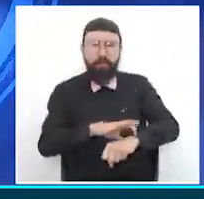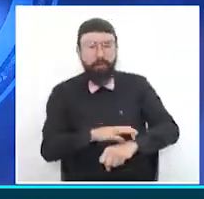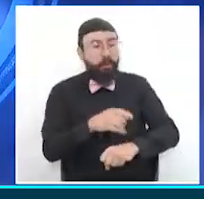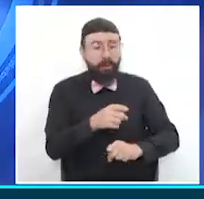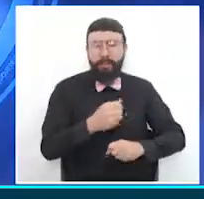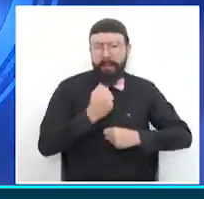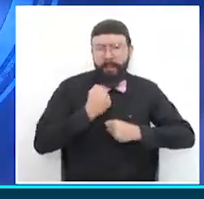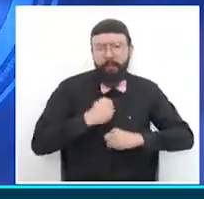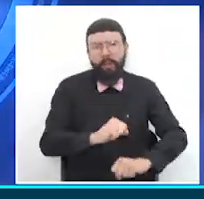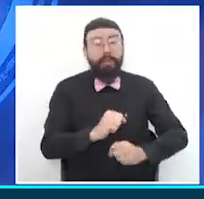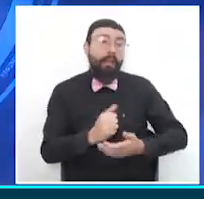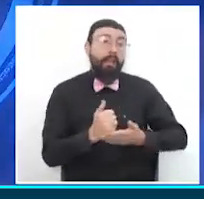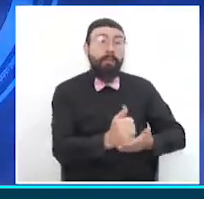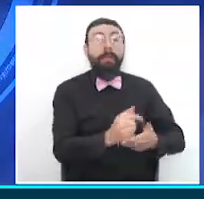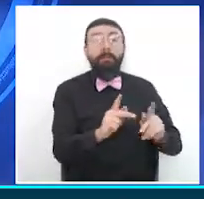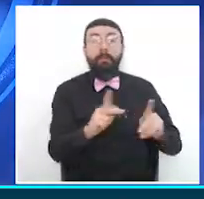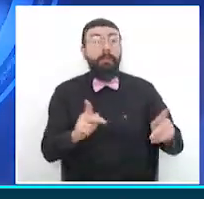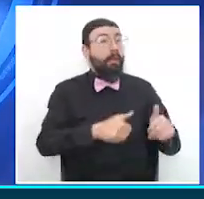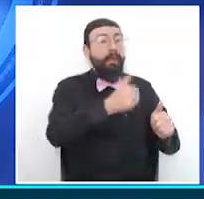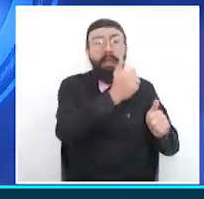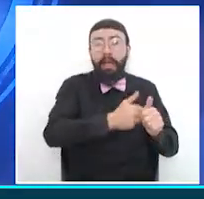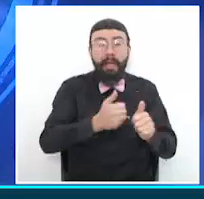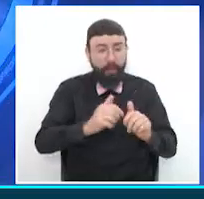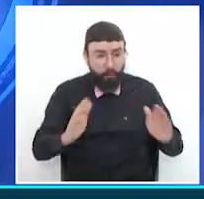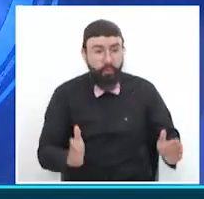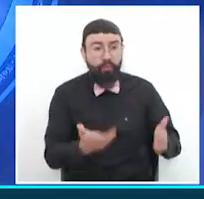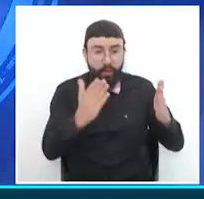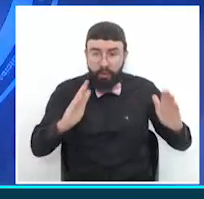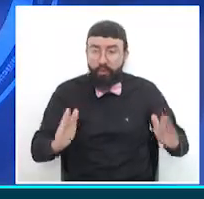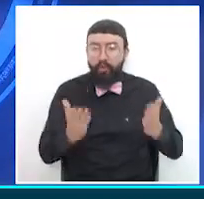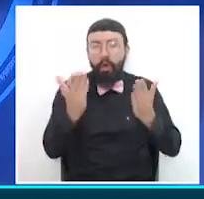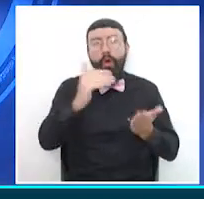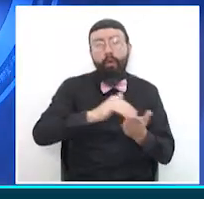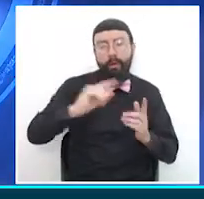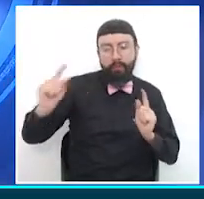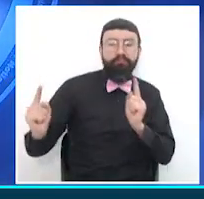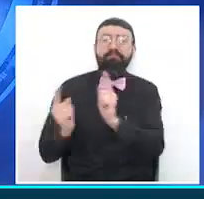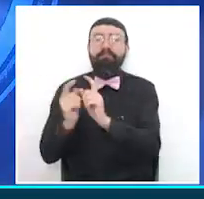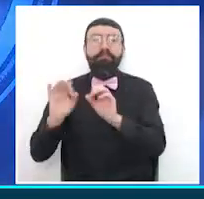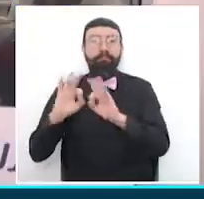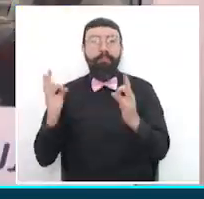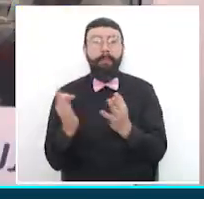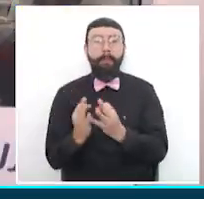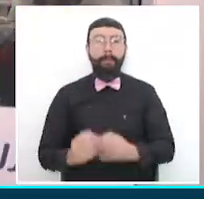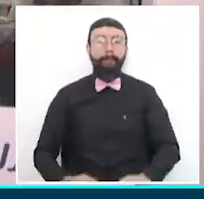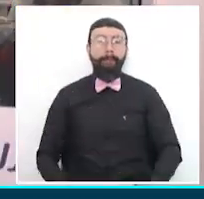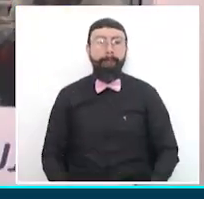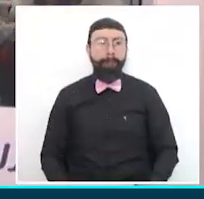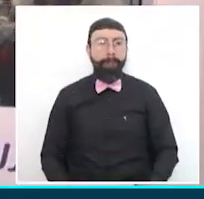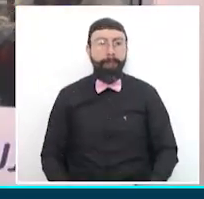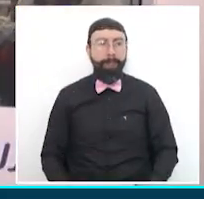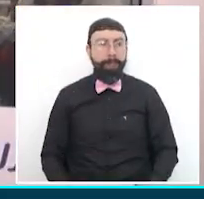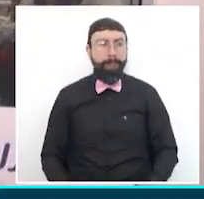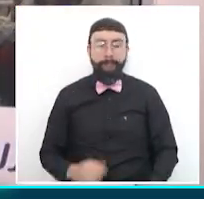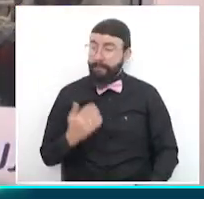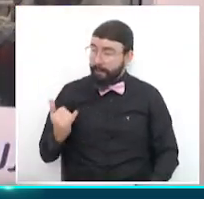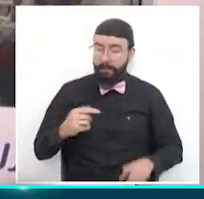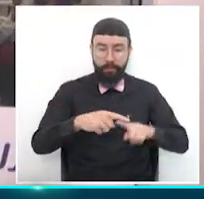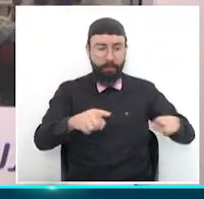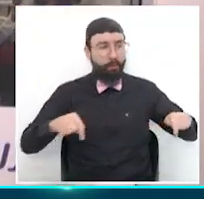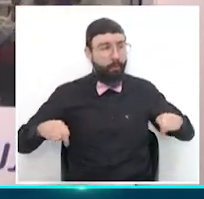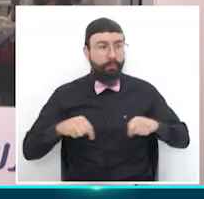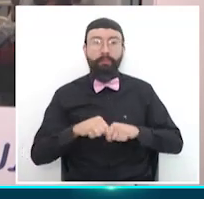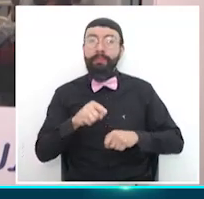máximo para que cada paciente pueda regresar con sus seres queridos. Esta es el área COVID del Hospital